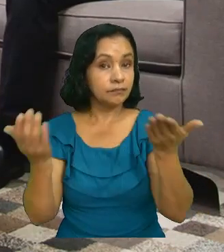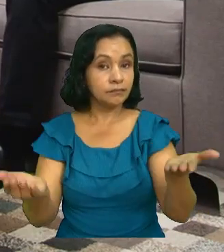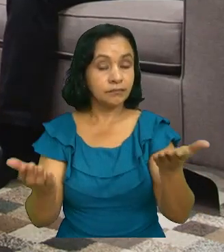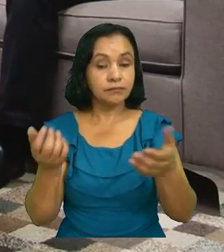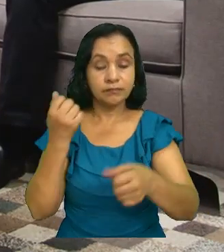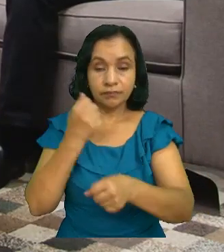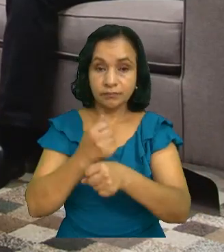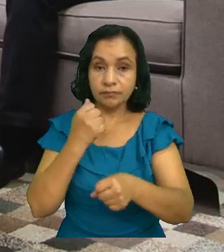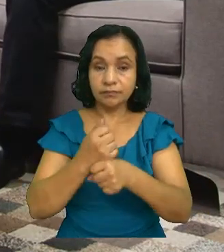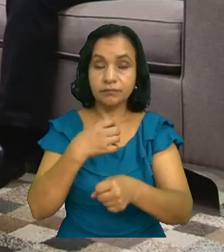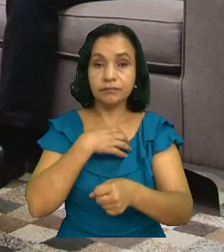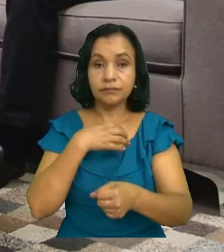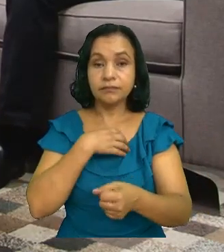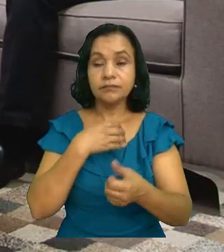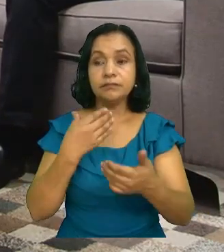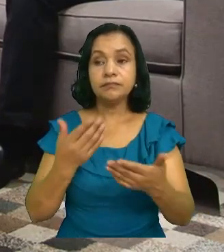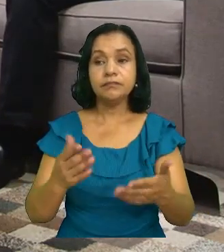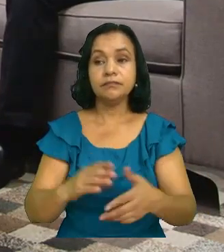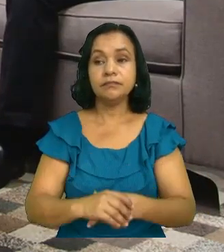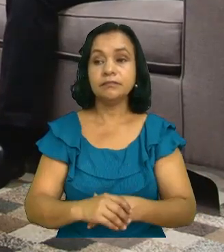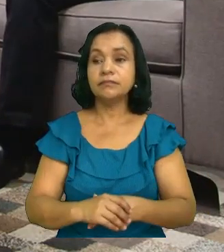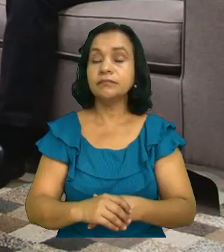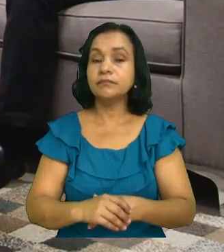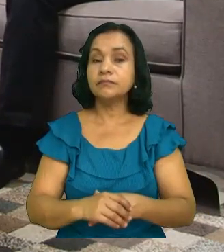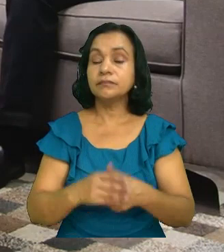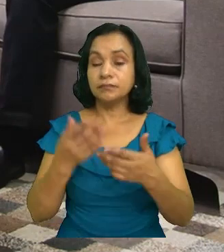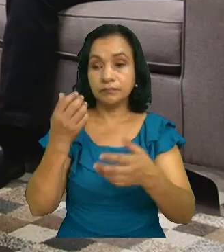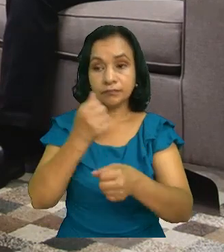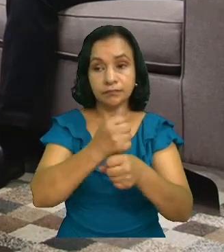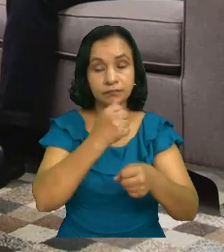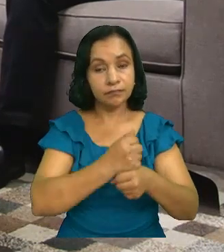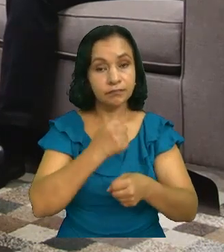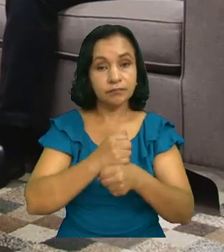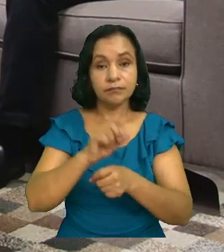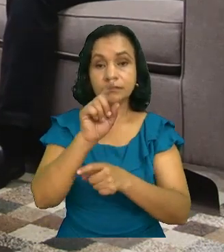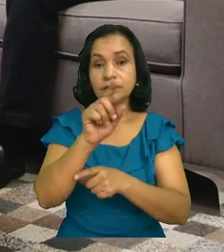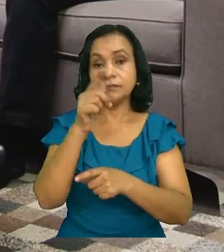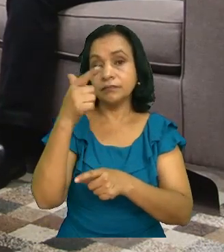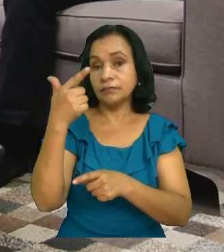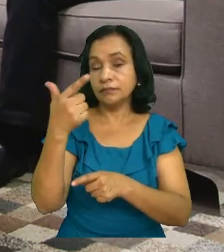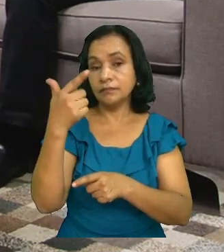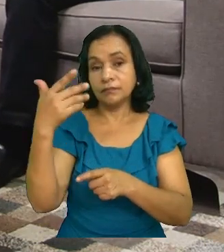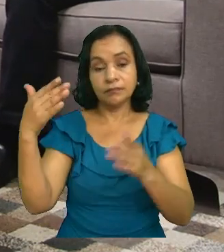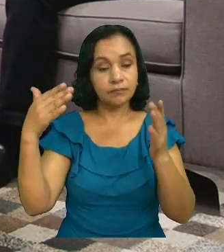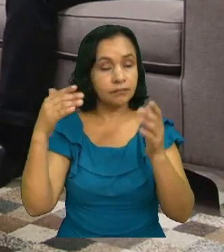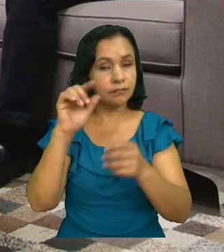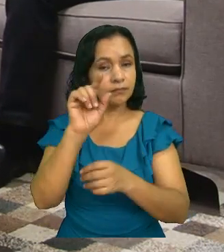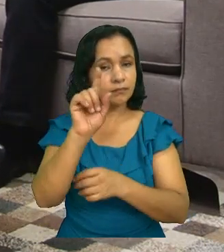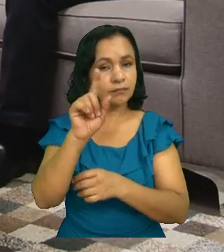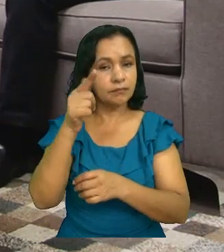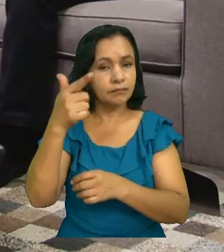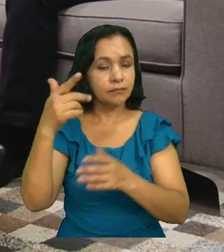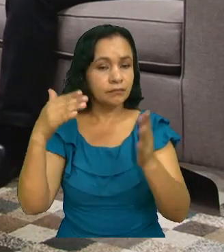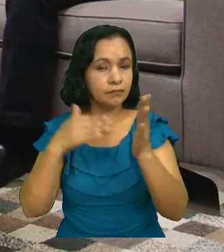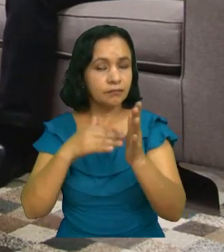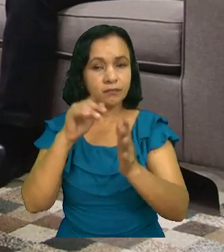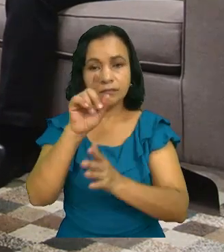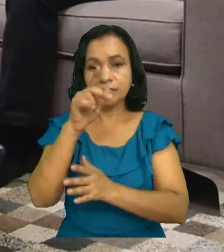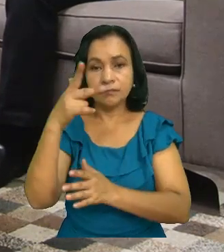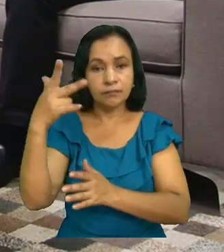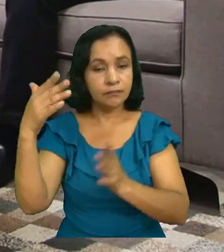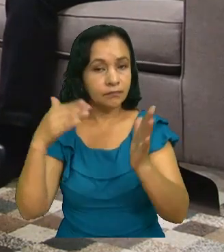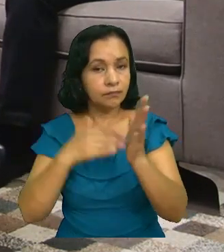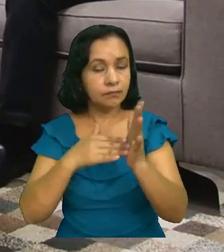empleos directos. Detrás de estos empleos directos hay 17.000, 18.000 empleos indirectos,